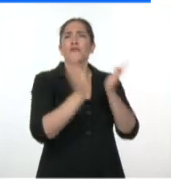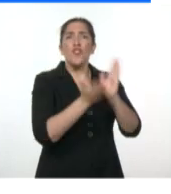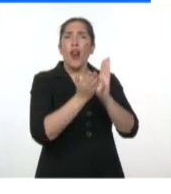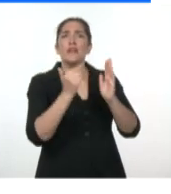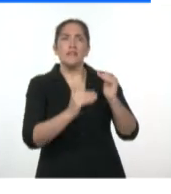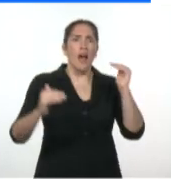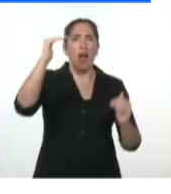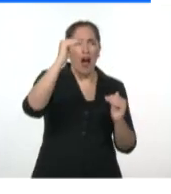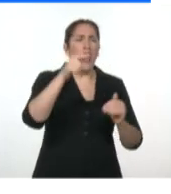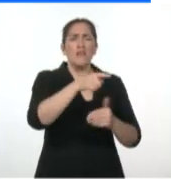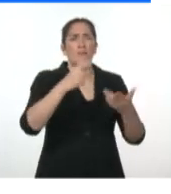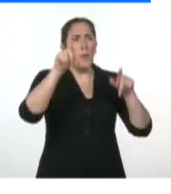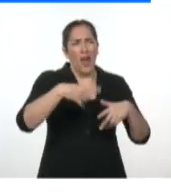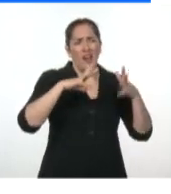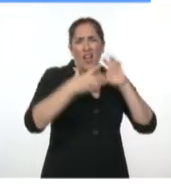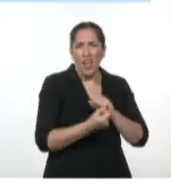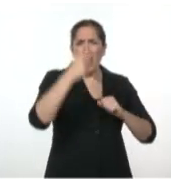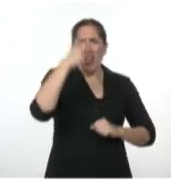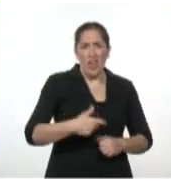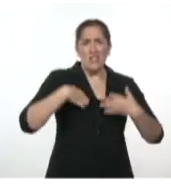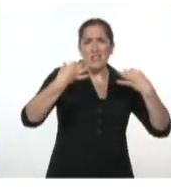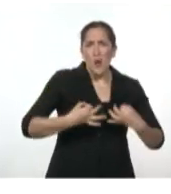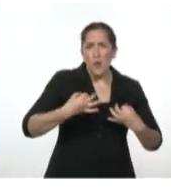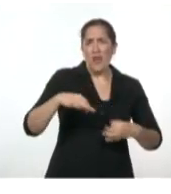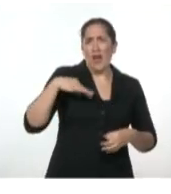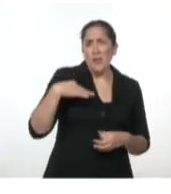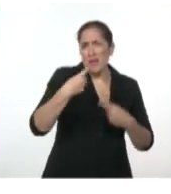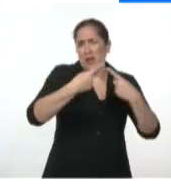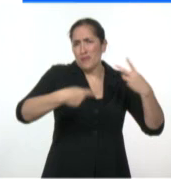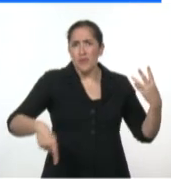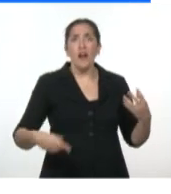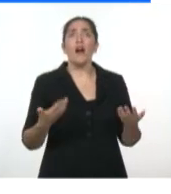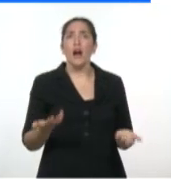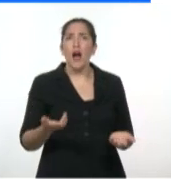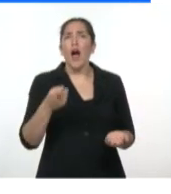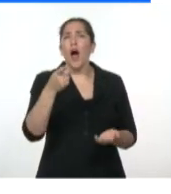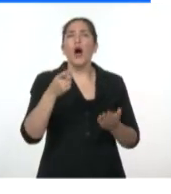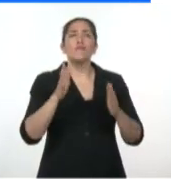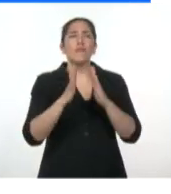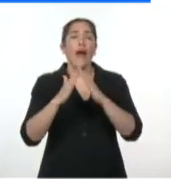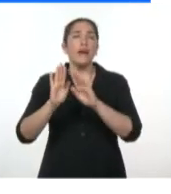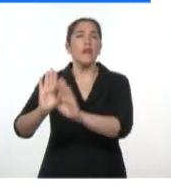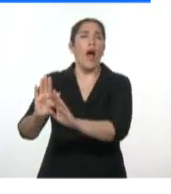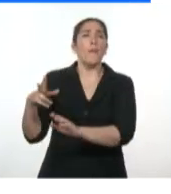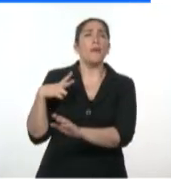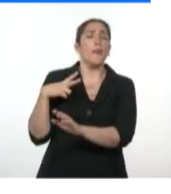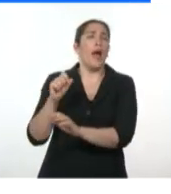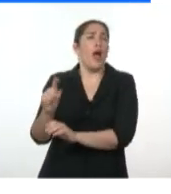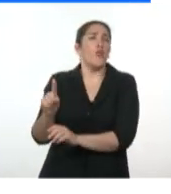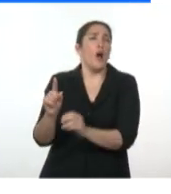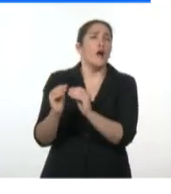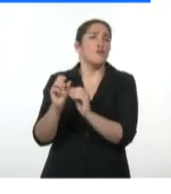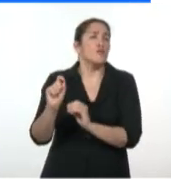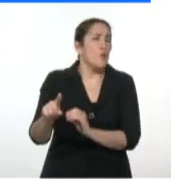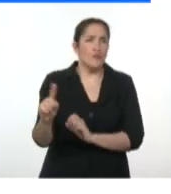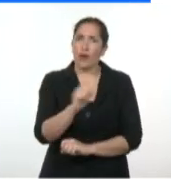su dignidad, su integridad o su seguridad. Así que nada de esconder la violencia de género porque es algo privado. No, es